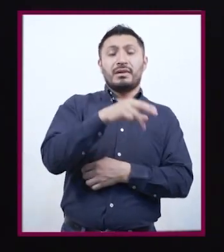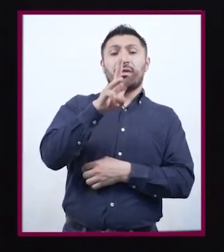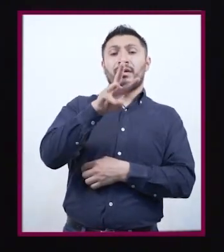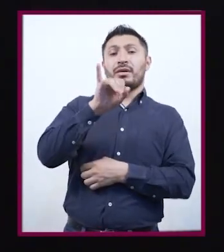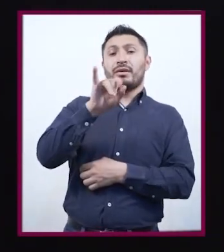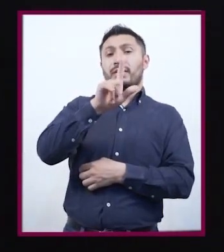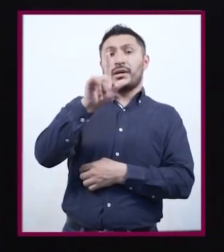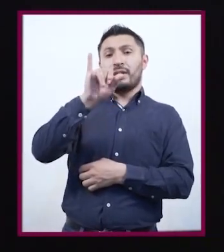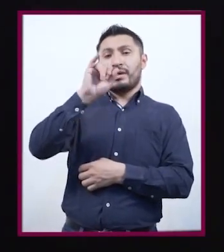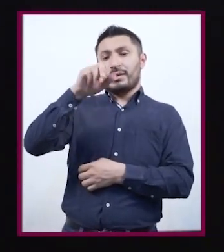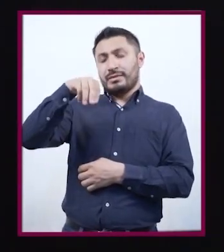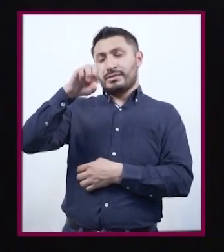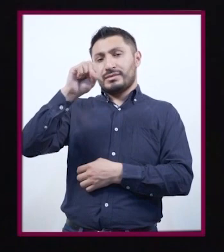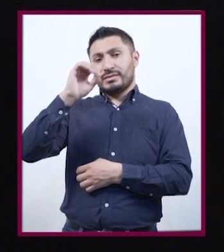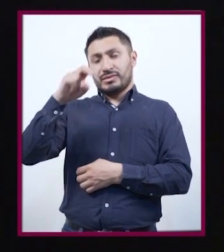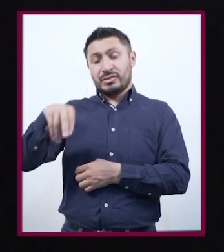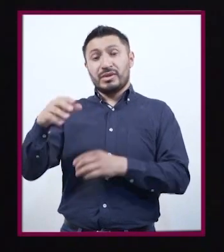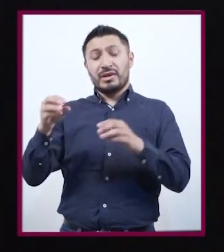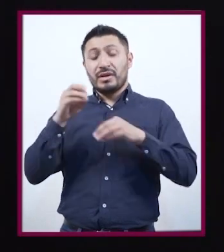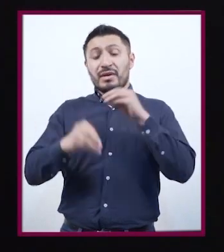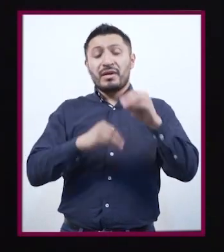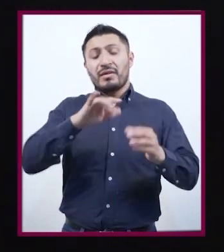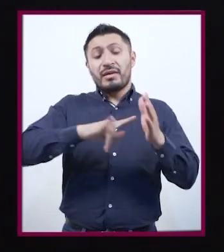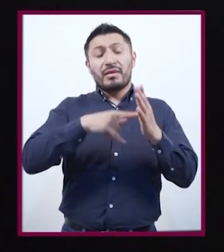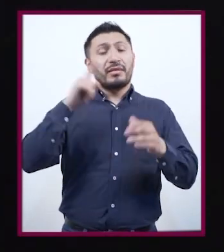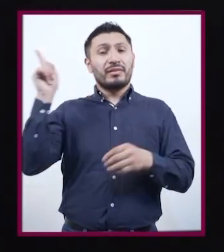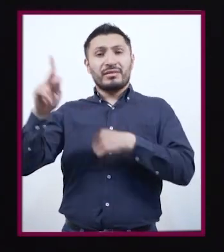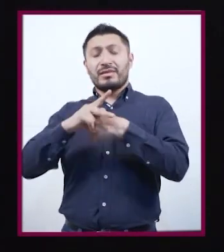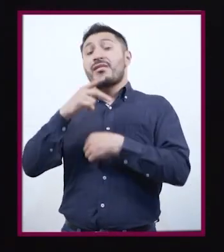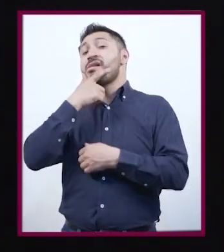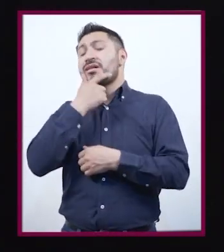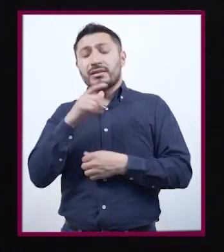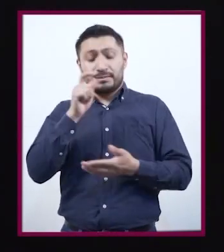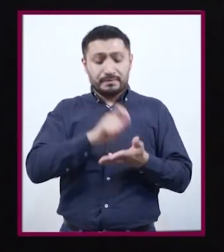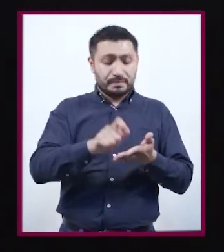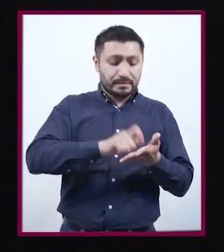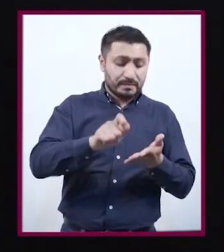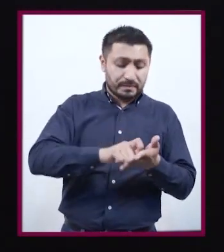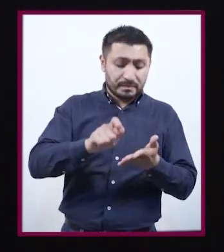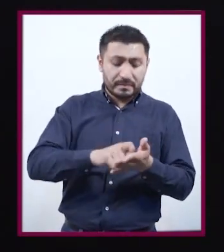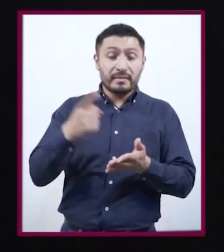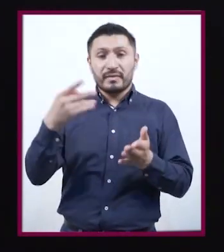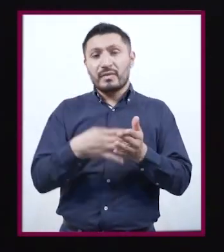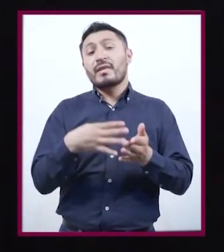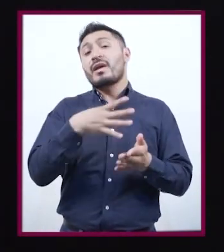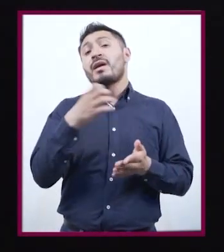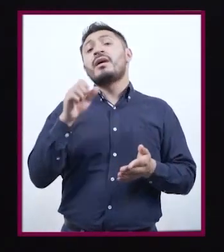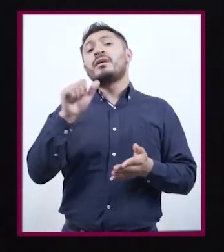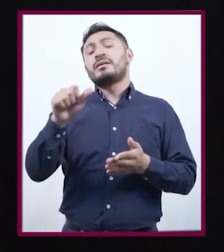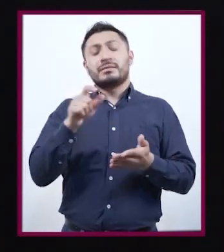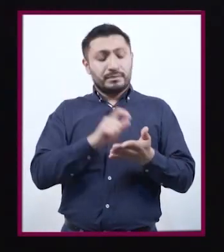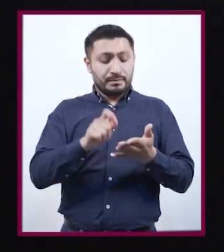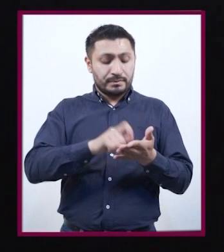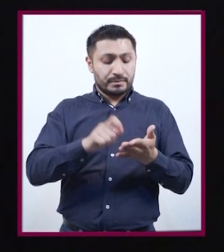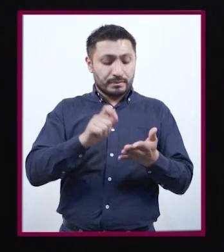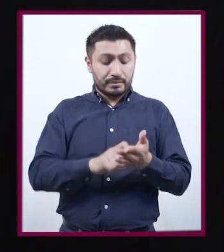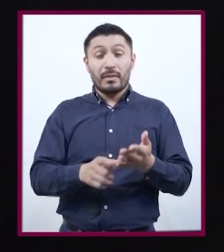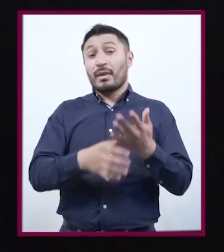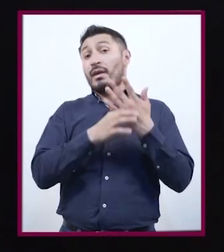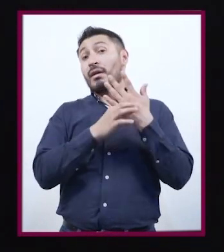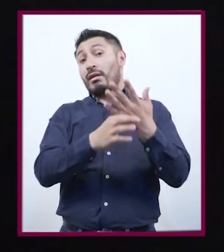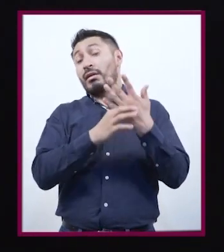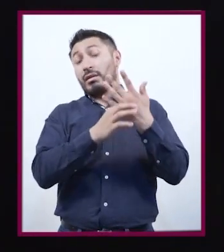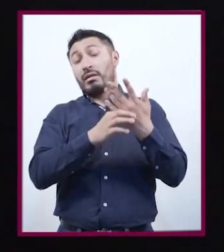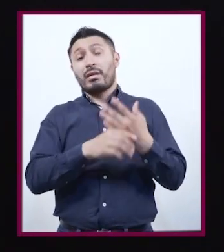Williamson, que fabricaba relojes en Inglaterra, anotó en su informe anual de 1916: